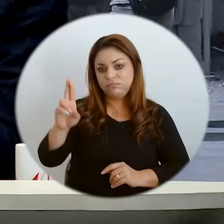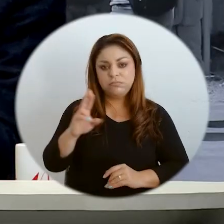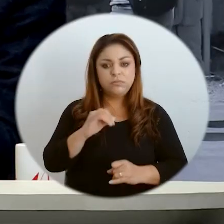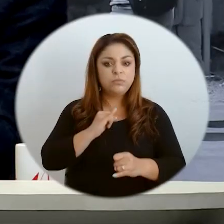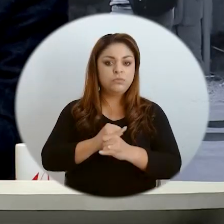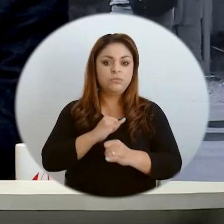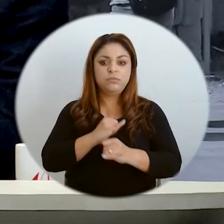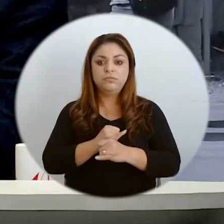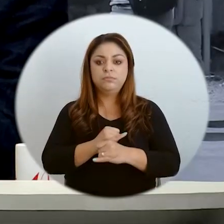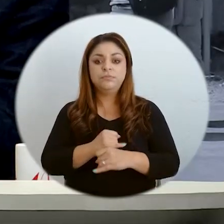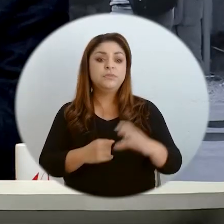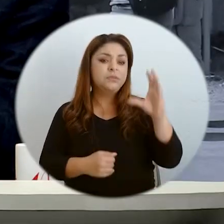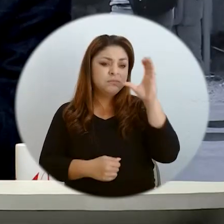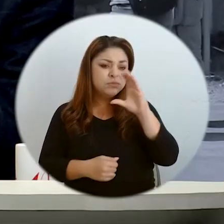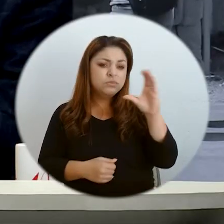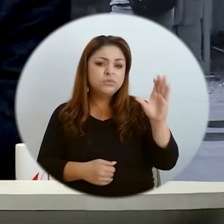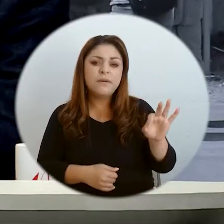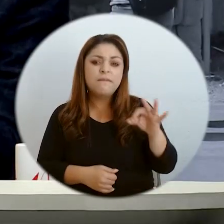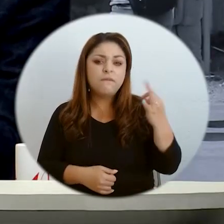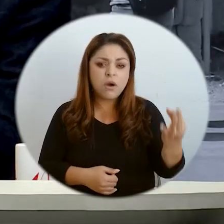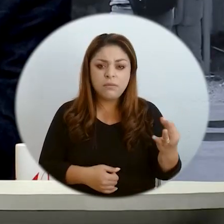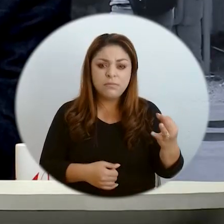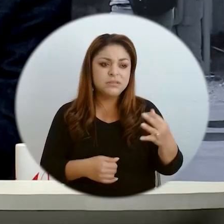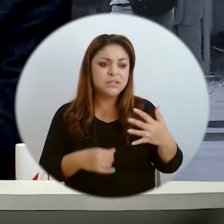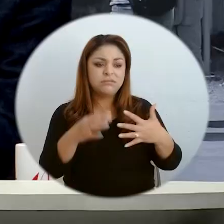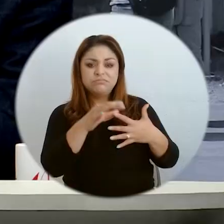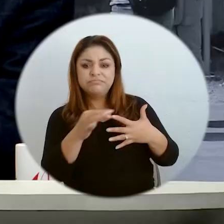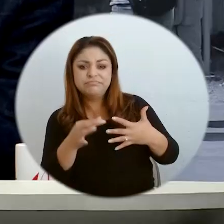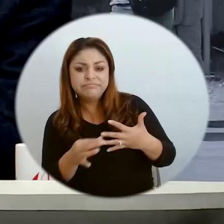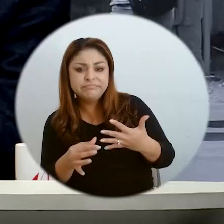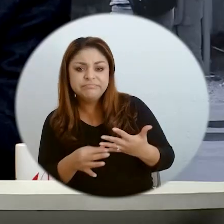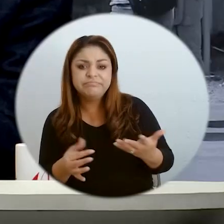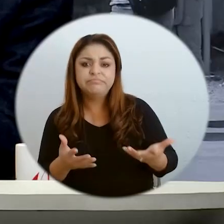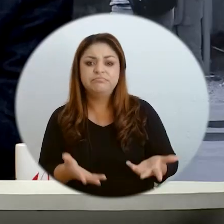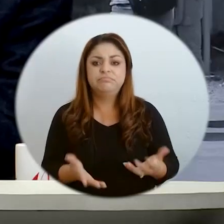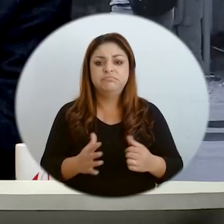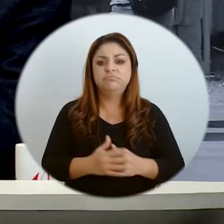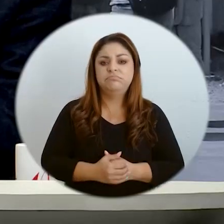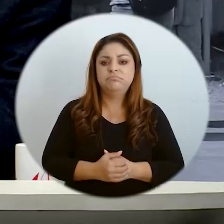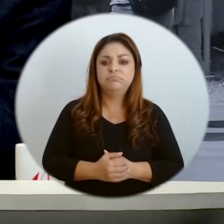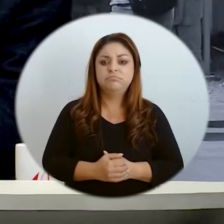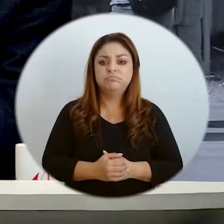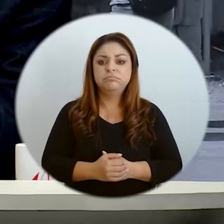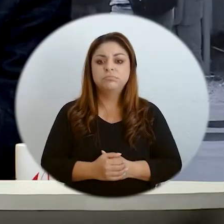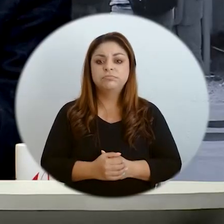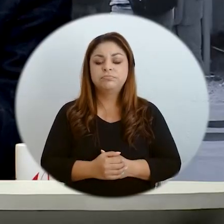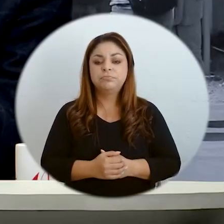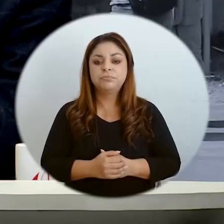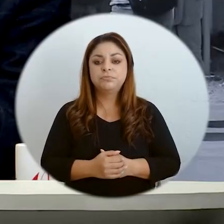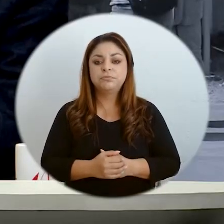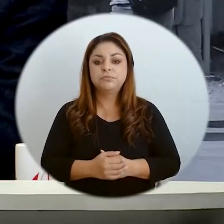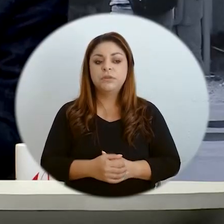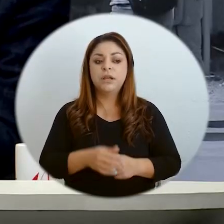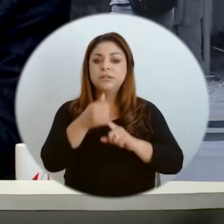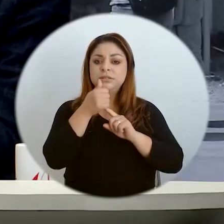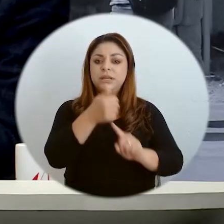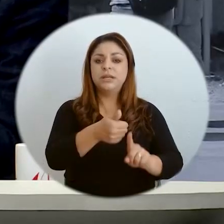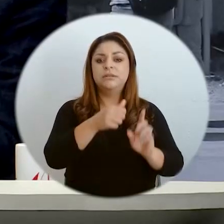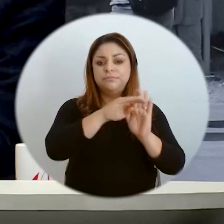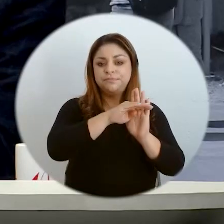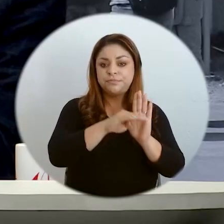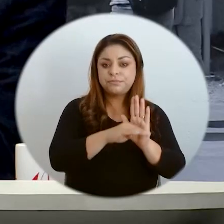la Constitución, buscando formas de alternativas, de no seguir los